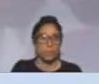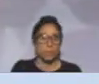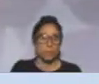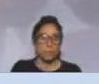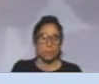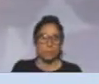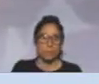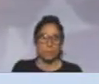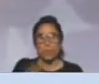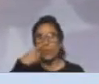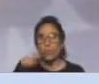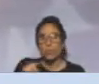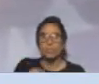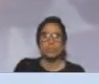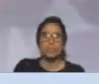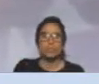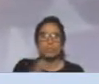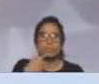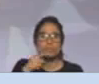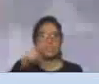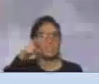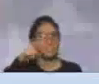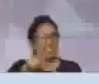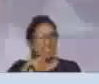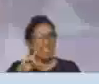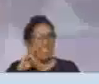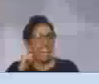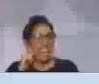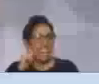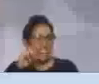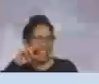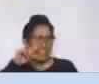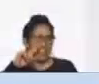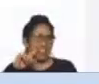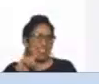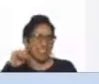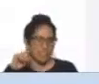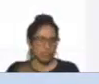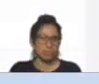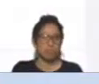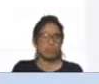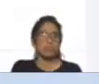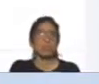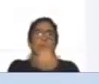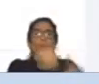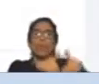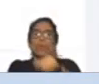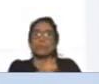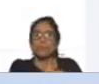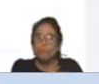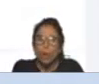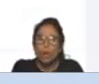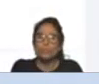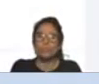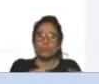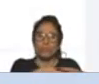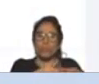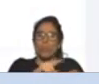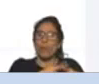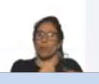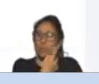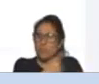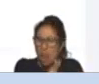último tenemos a Schiaretti. ¿Cuánto voto sacó? ¿Quién es? ¿De qué partido y qué propone? Claro. Son las más lógicas, ¿no? Así es. Bueno,